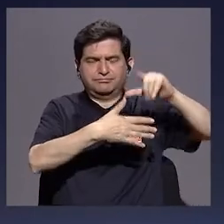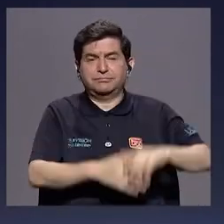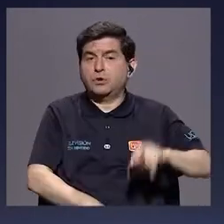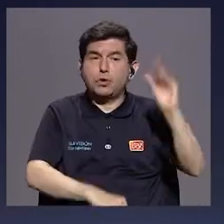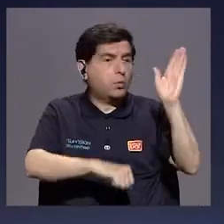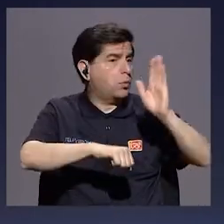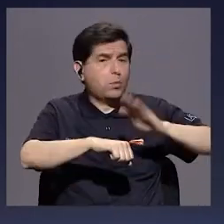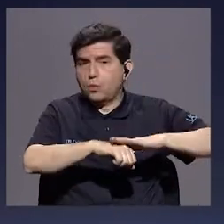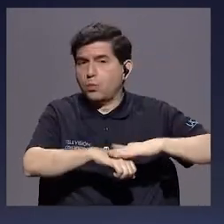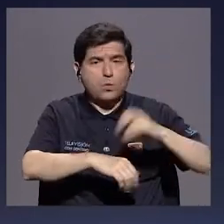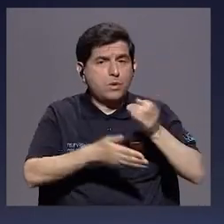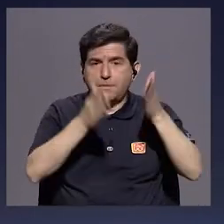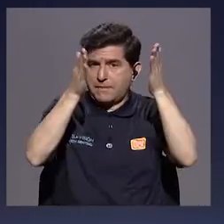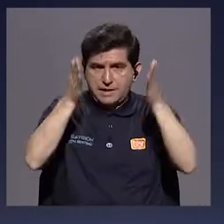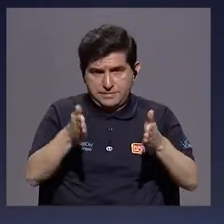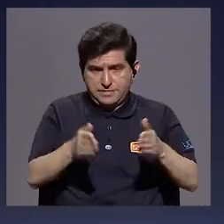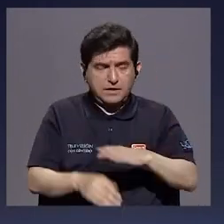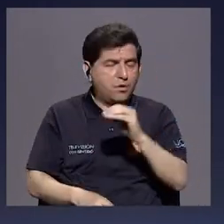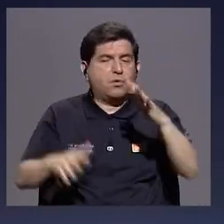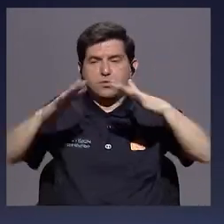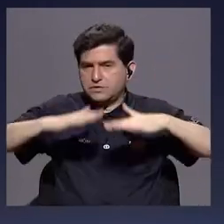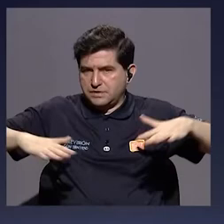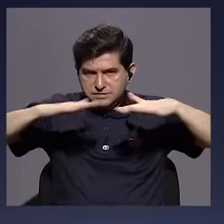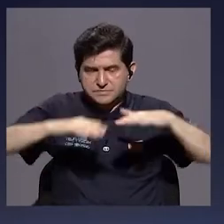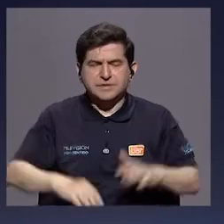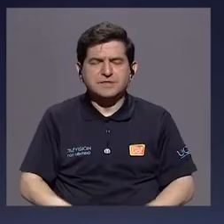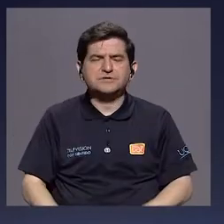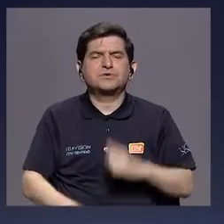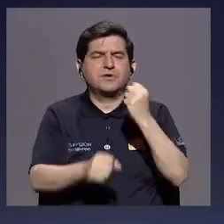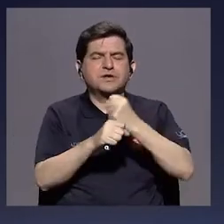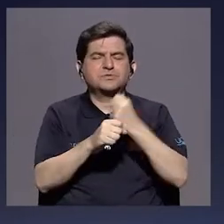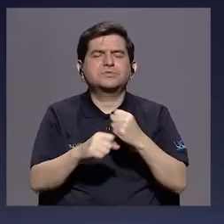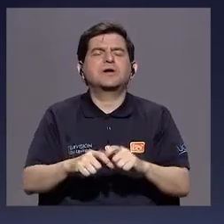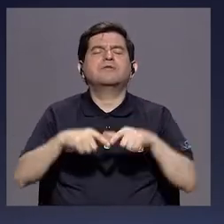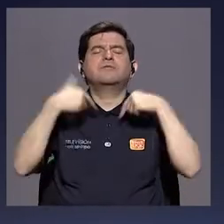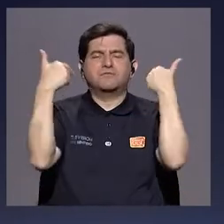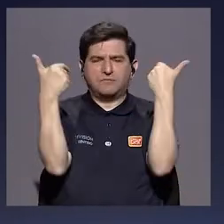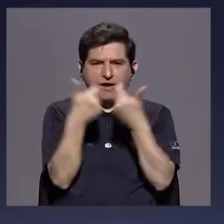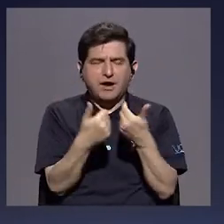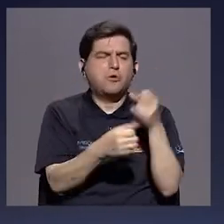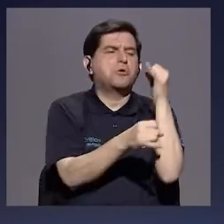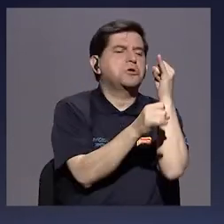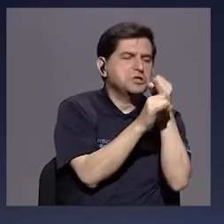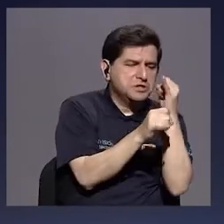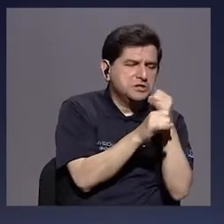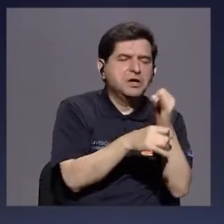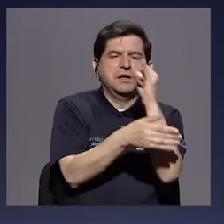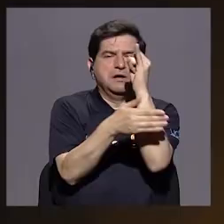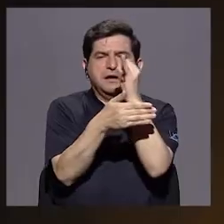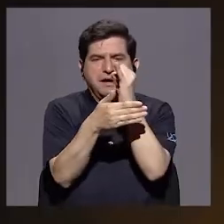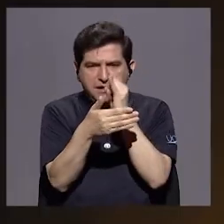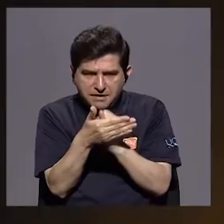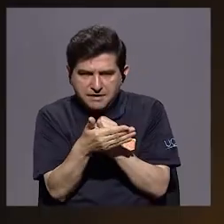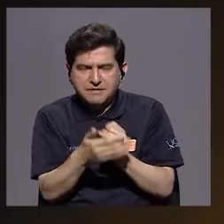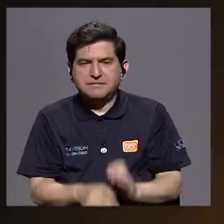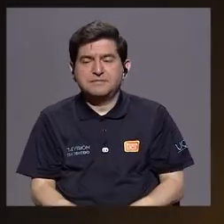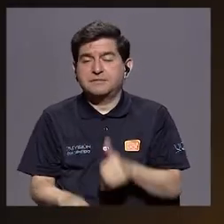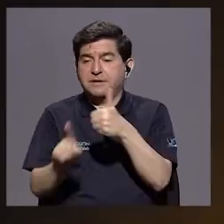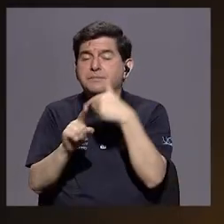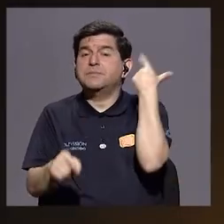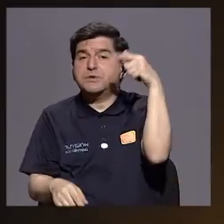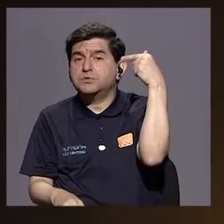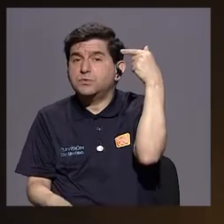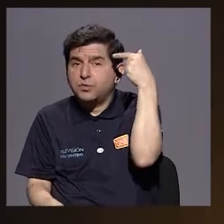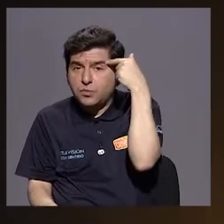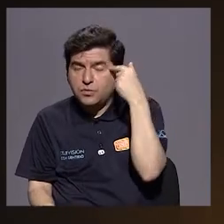de los artistas ni de la escena sino creo que es un esfuerzo colectivo institucional artístico del mismo gobierno